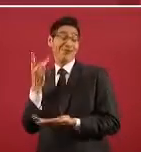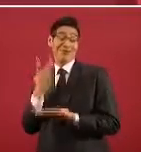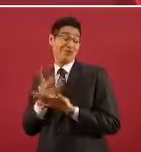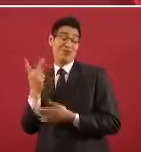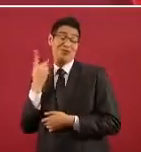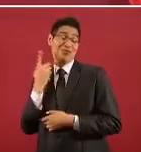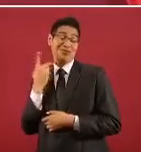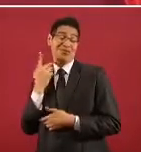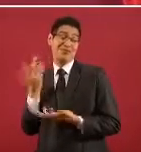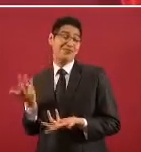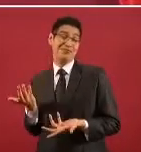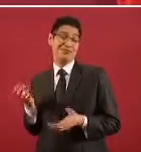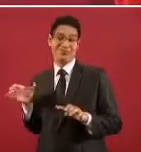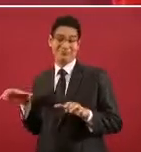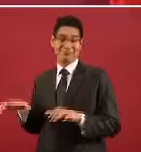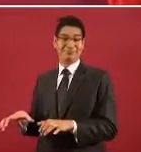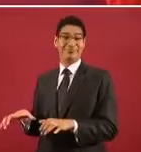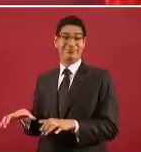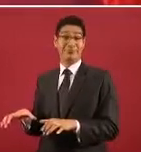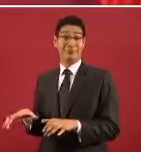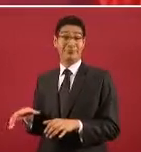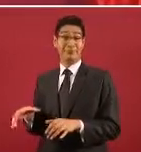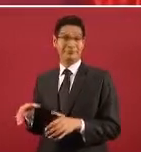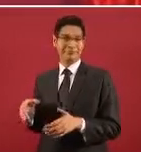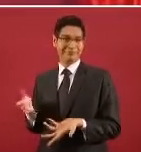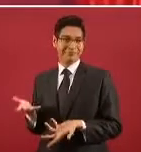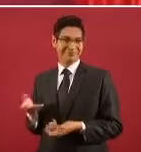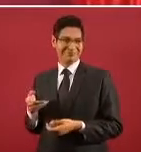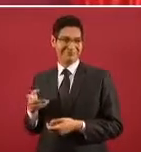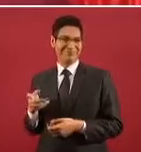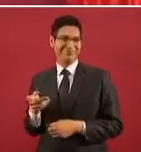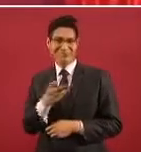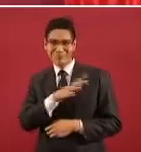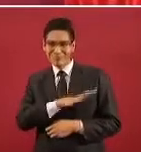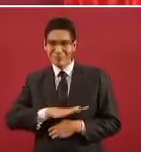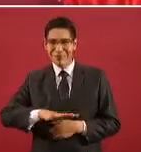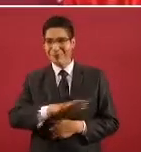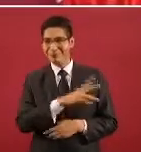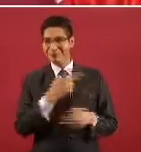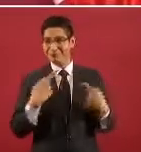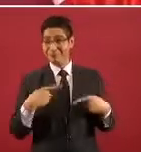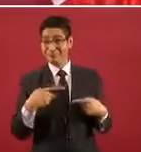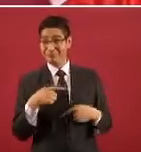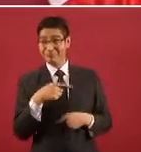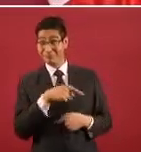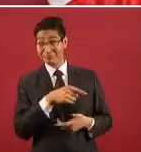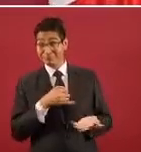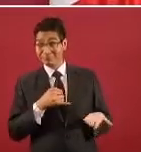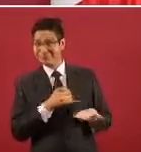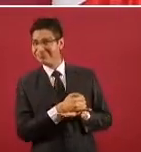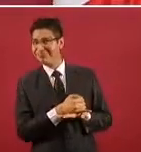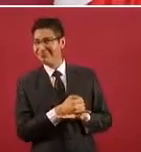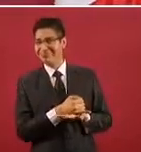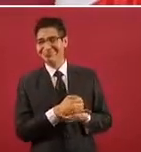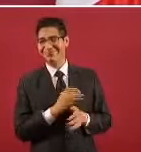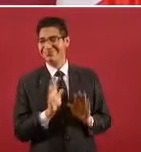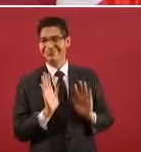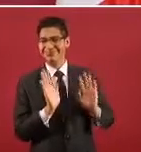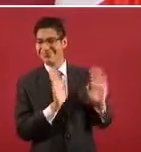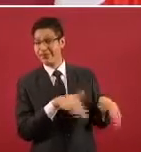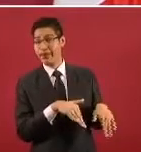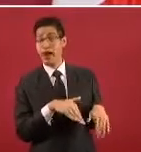Ahora es completamente distinto. Y eso lo percibe la